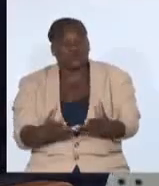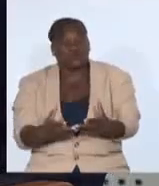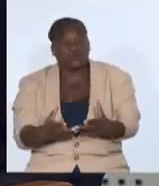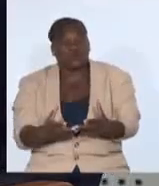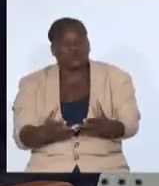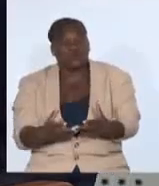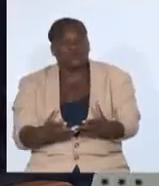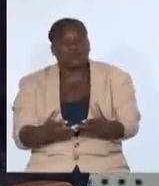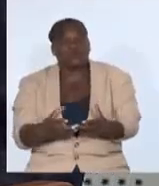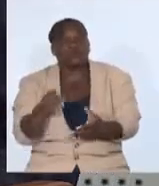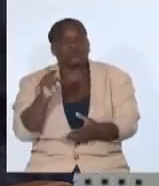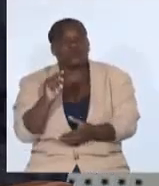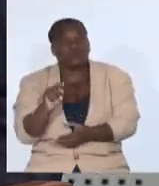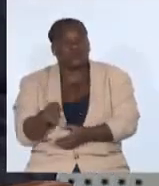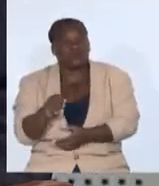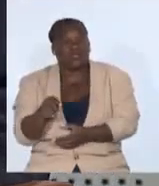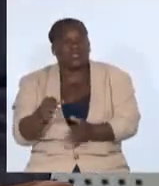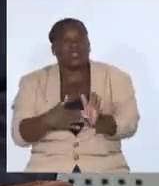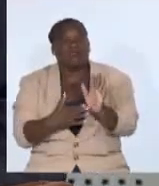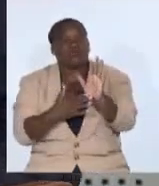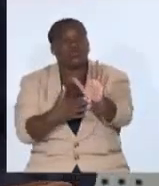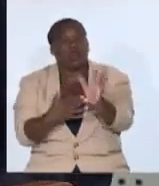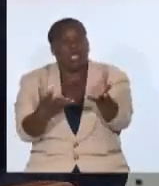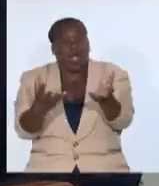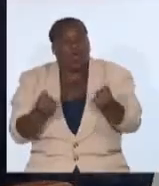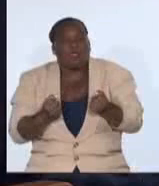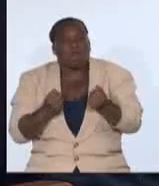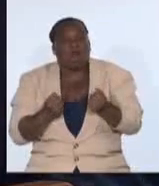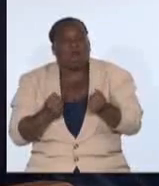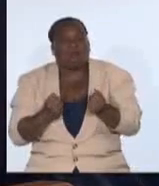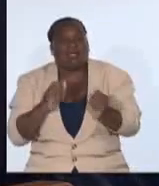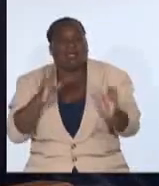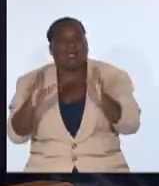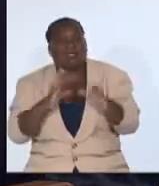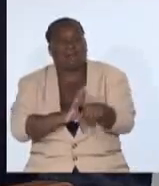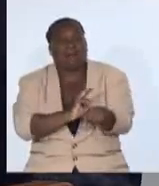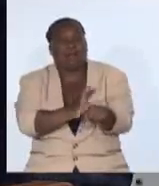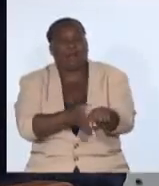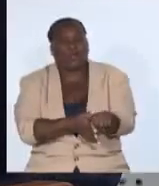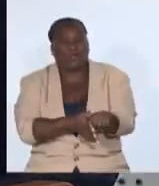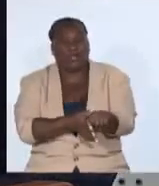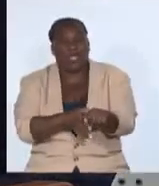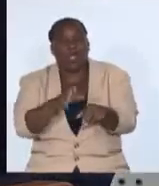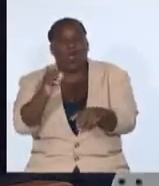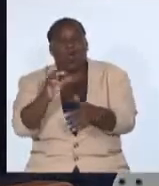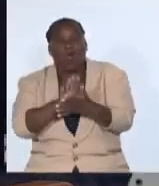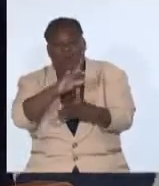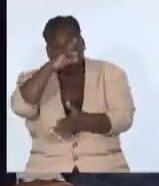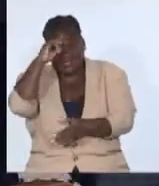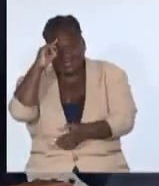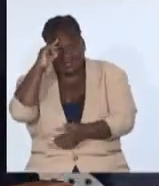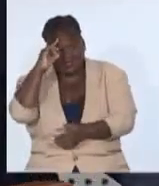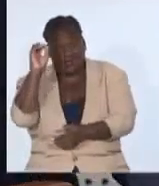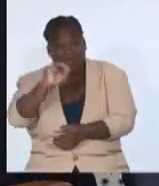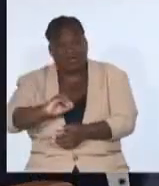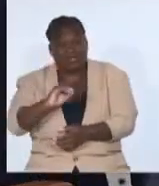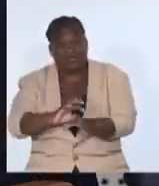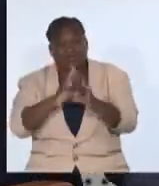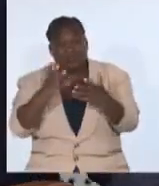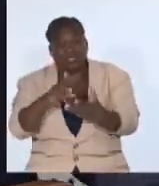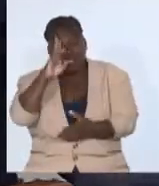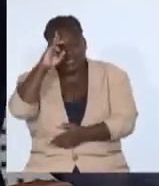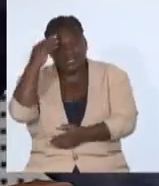absurdamente más Egoísta la Organización Mundial de la Salud ha formulado el conocido